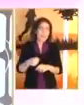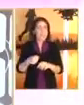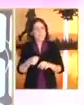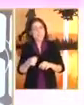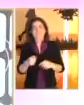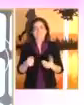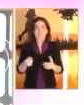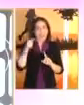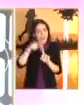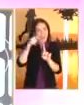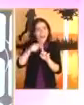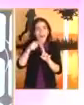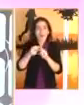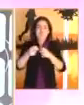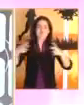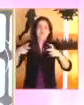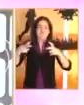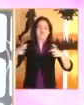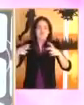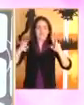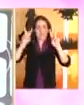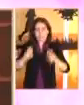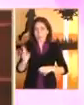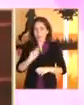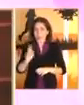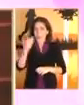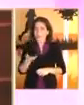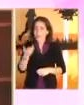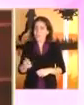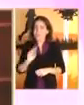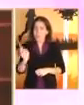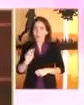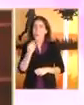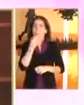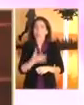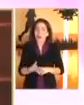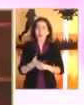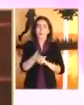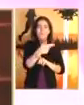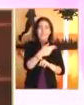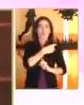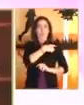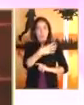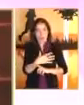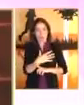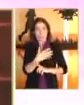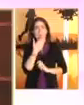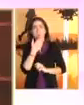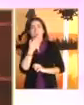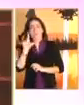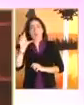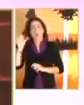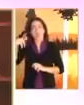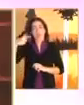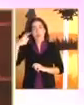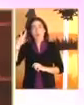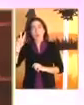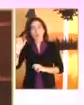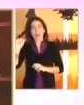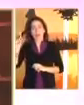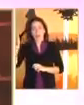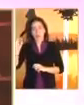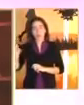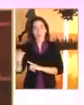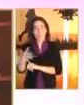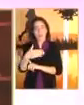lo, pero aquí la, lo más saludable. Sí, pescados blancos. Lengua, callo, merluza, pescadilla, etcétera. Salsa